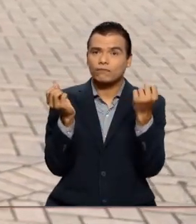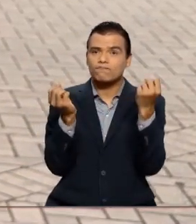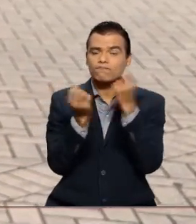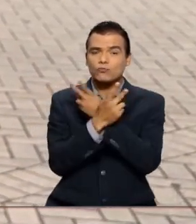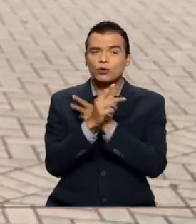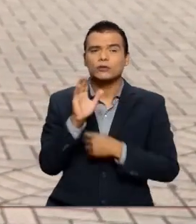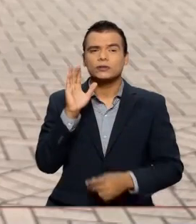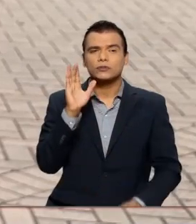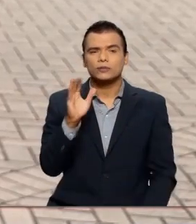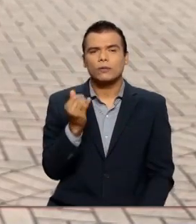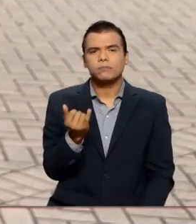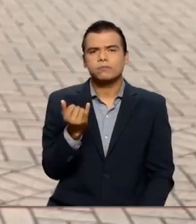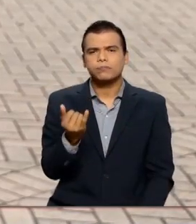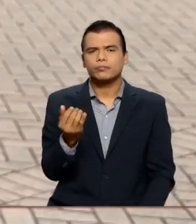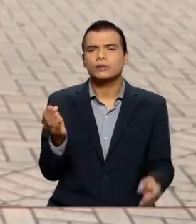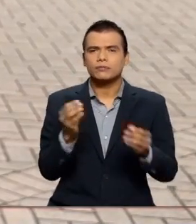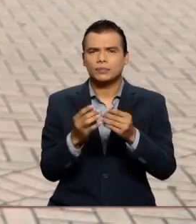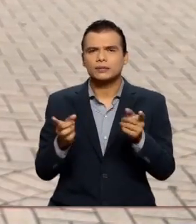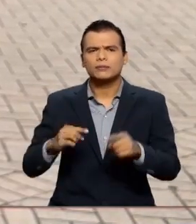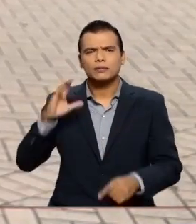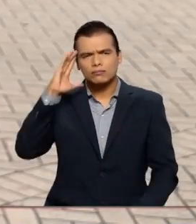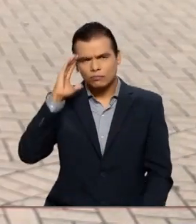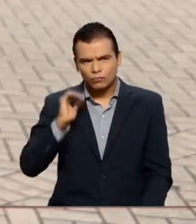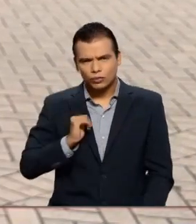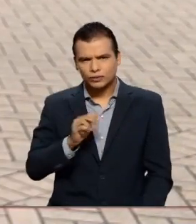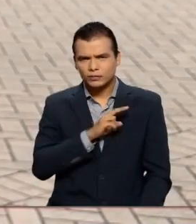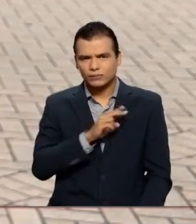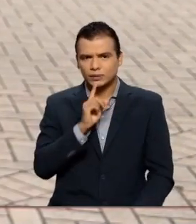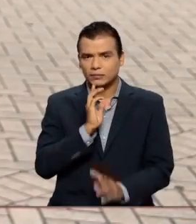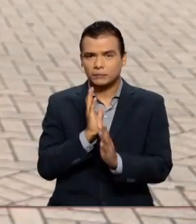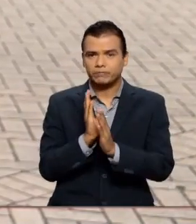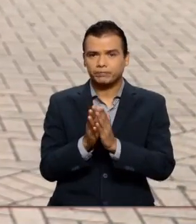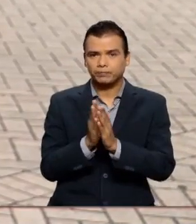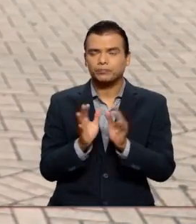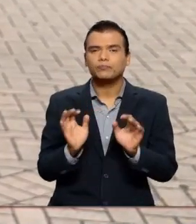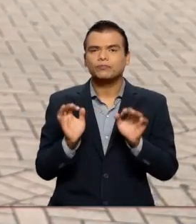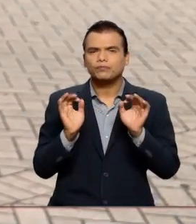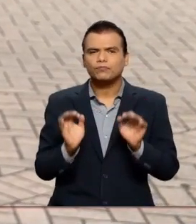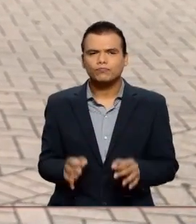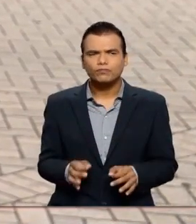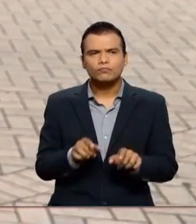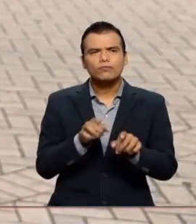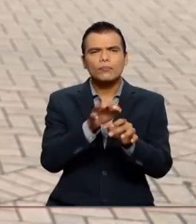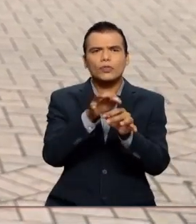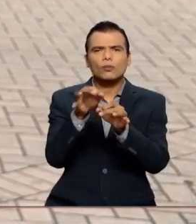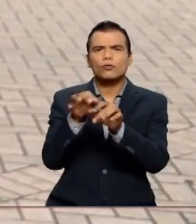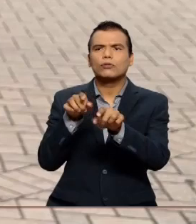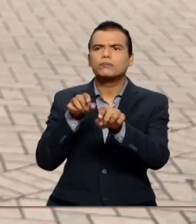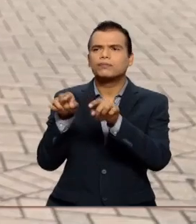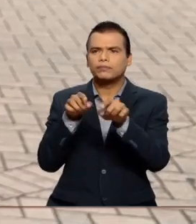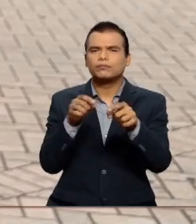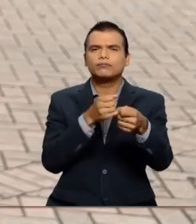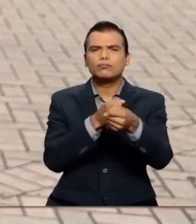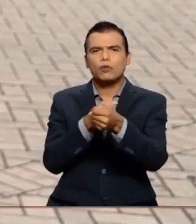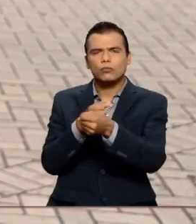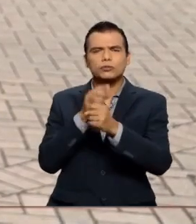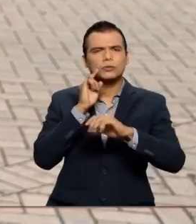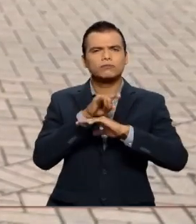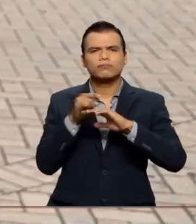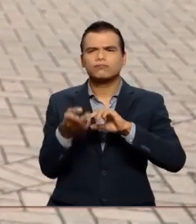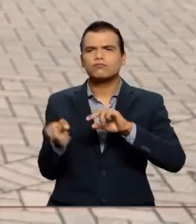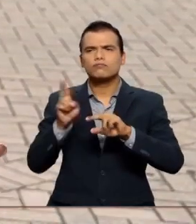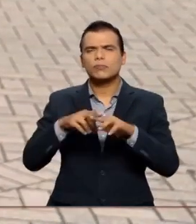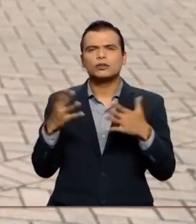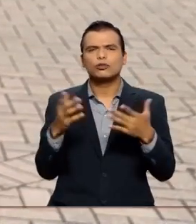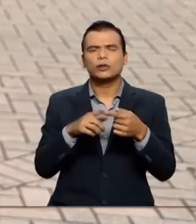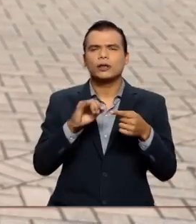Y sumado a estos anuncios, la policía del departamento también reforzará la seguridad en otros municipios del valle como Jamundí, Tuluá, Sevilla